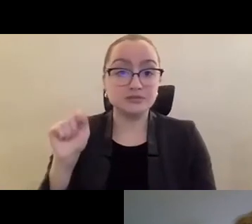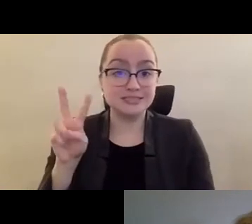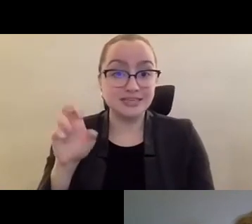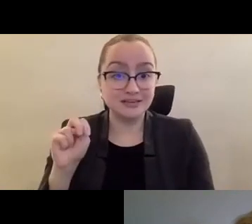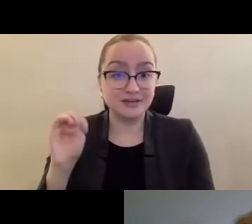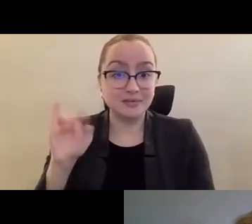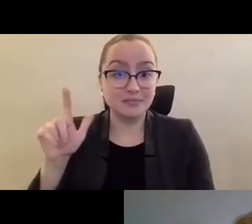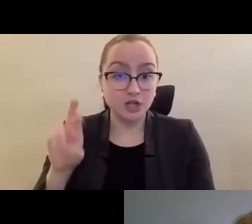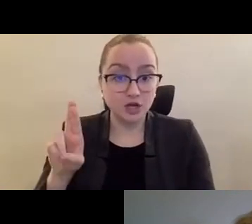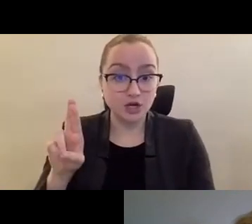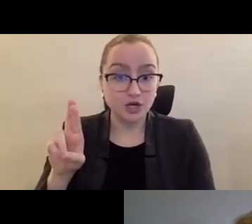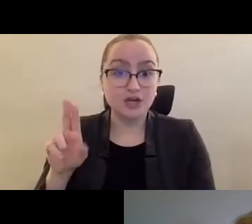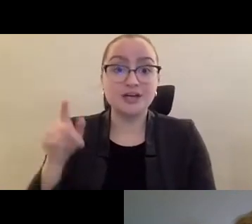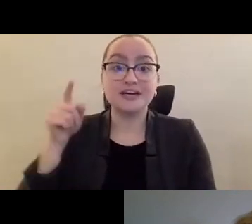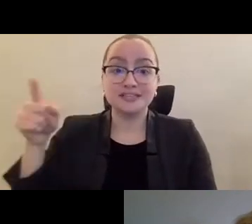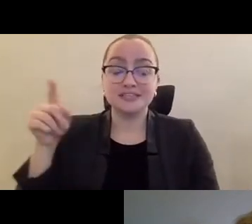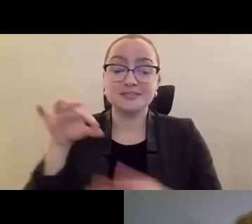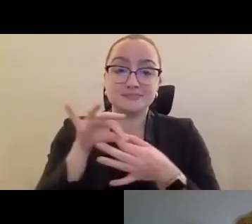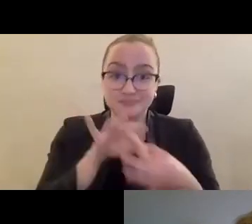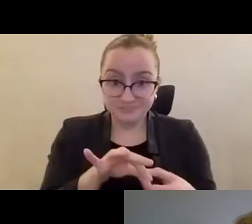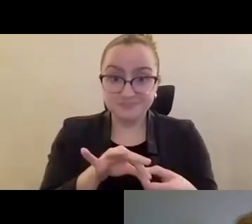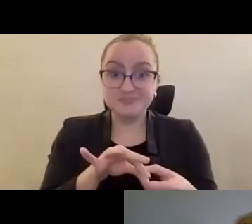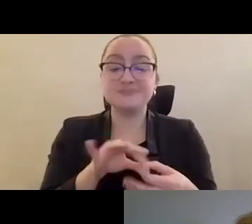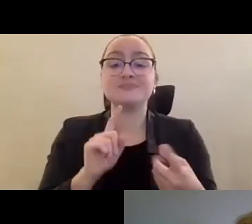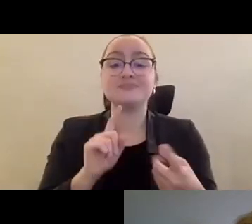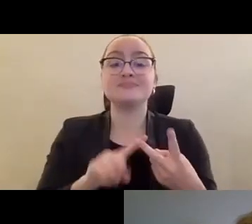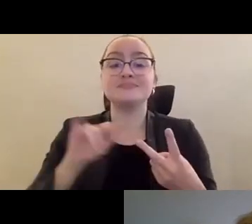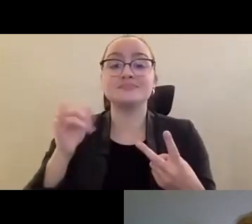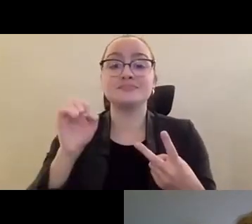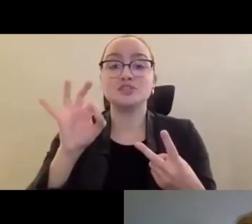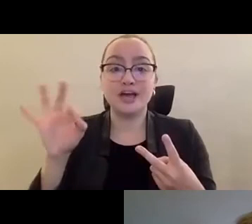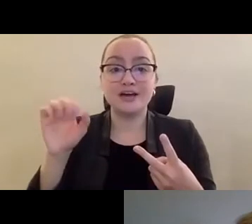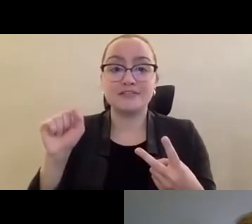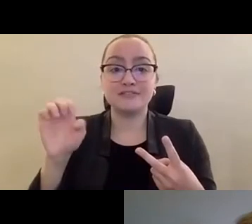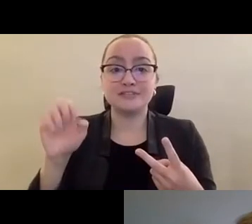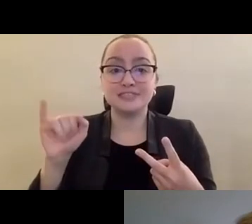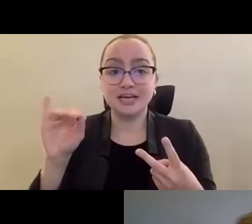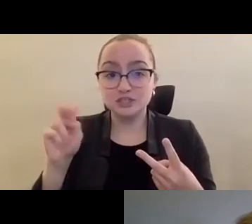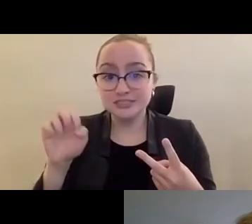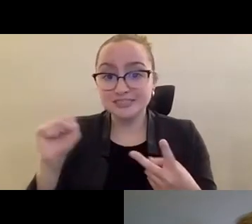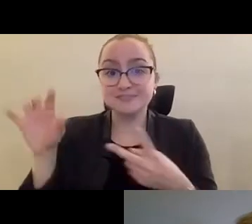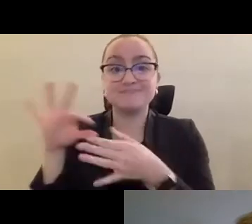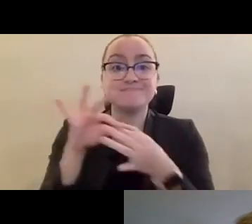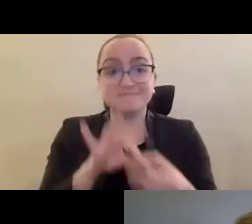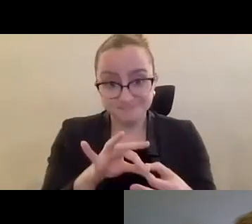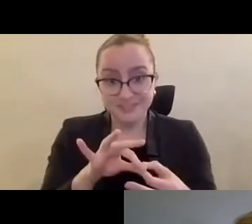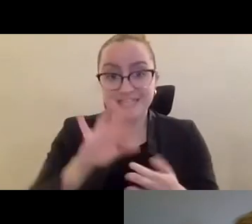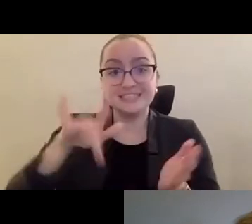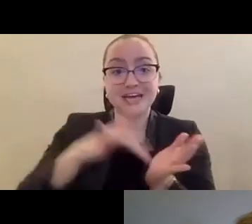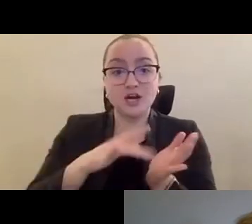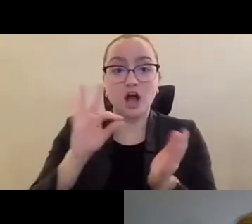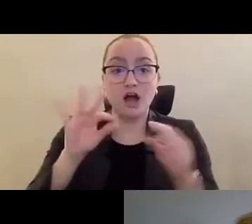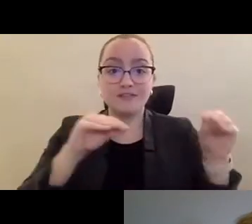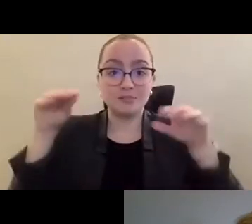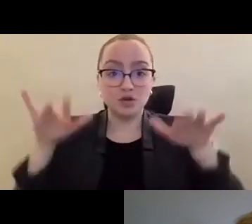estas organizaciones terminaron en la administración de Trump, como Stephen Miller, Jeff Sessions, quien está muy involucrado en el Centro